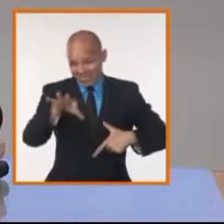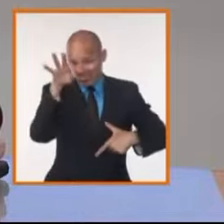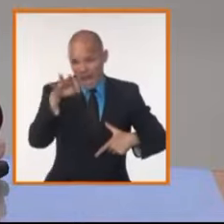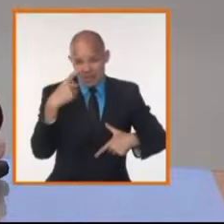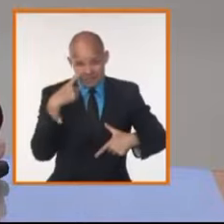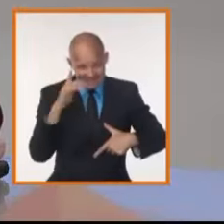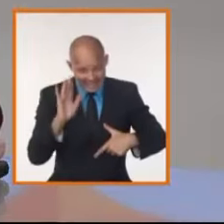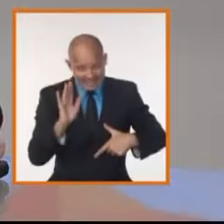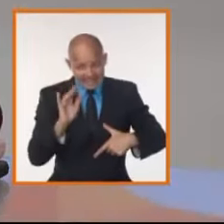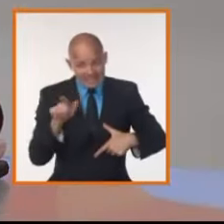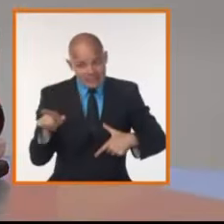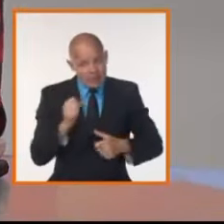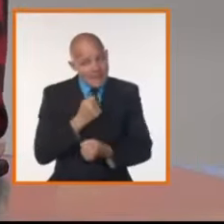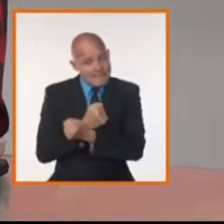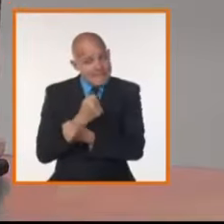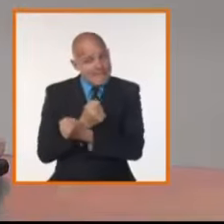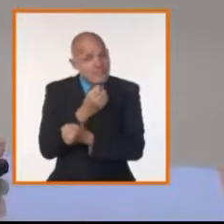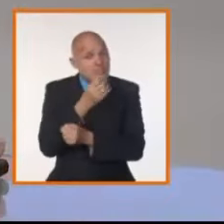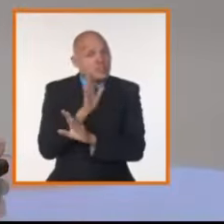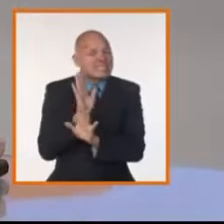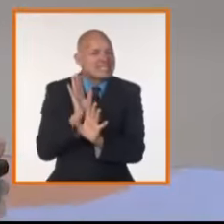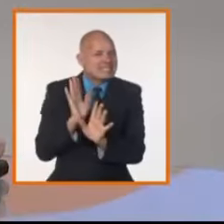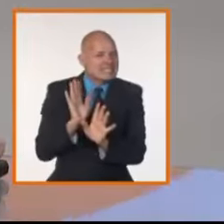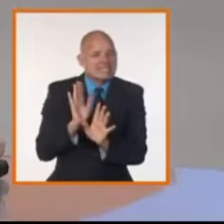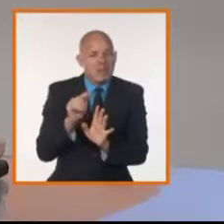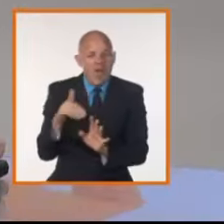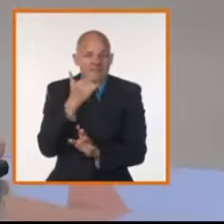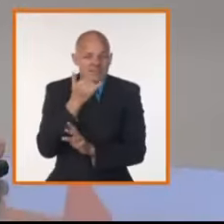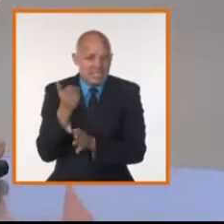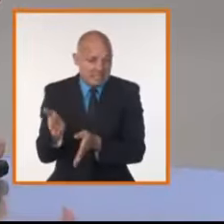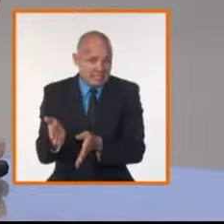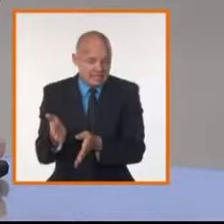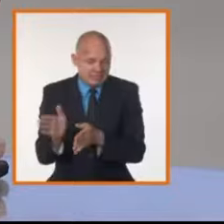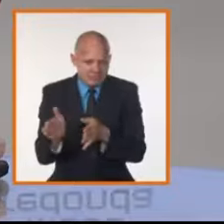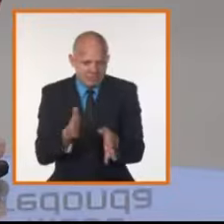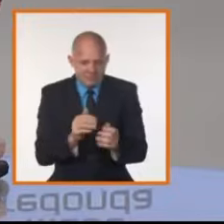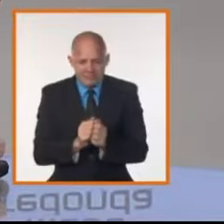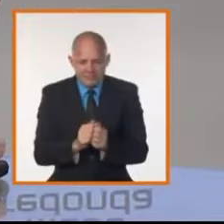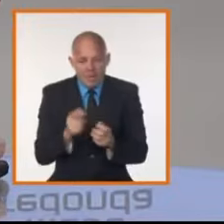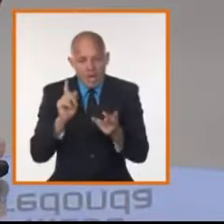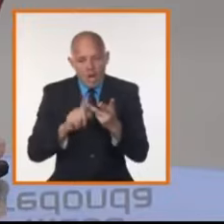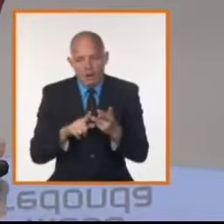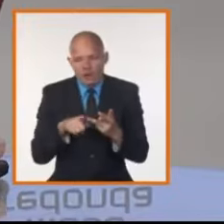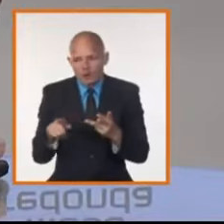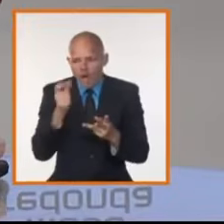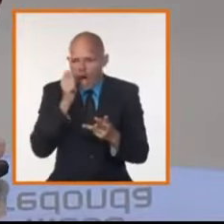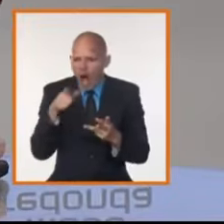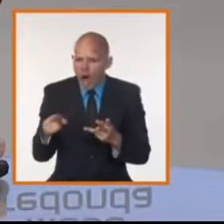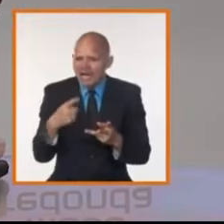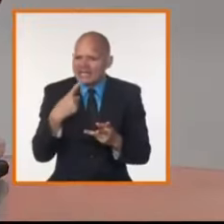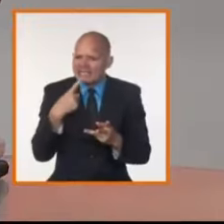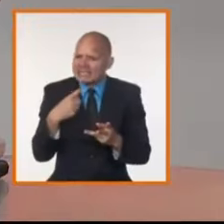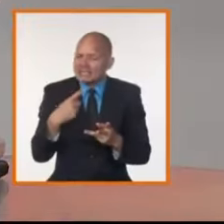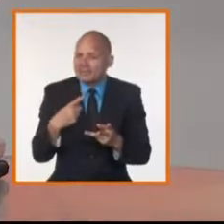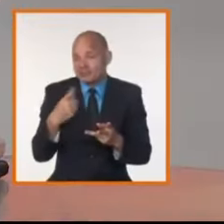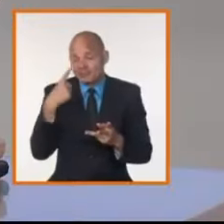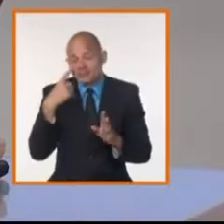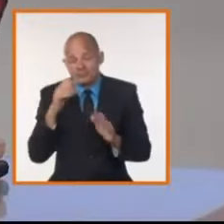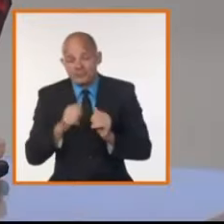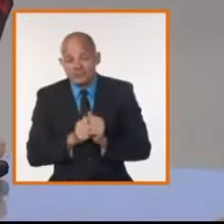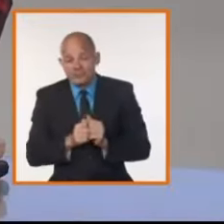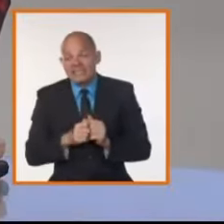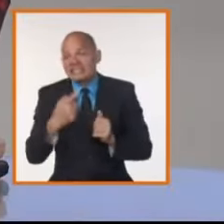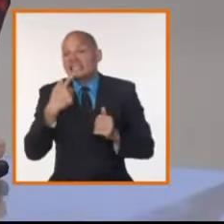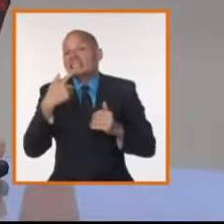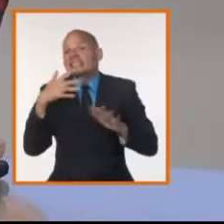gran tema es que eh culpa la mujer supuestamente el el egipcio es el que le pasaba el dinero a la mujer